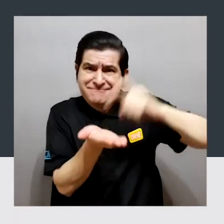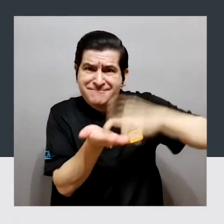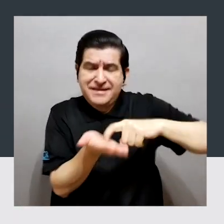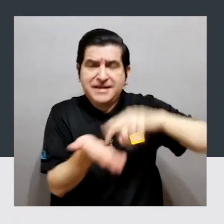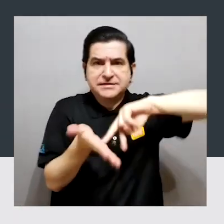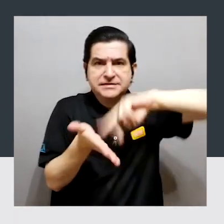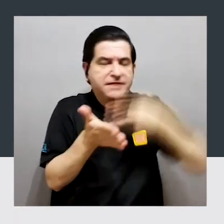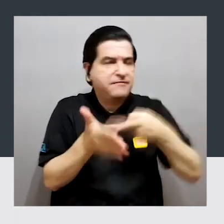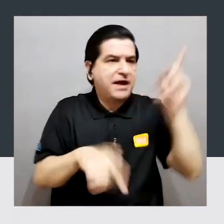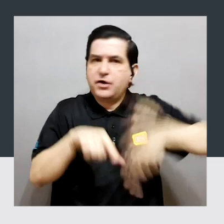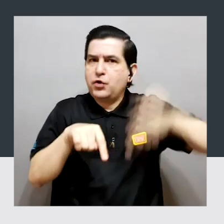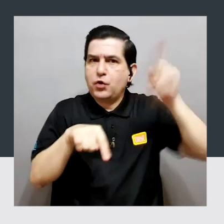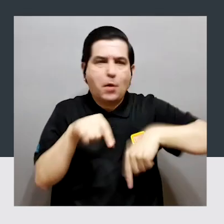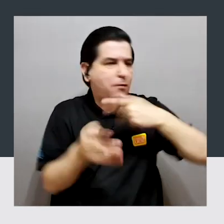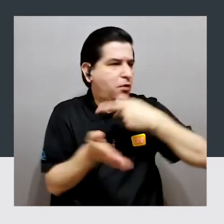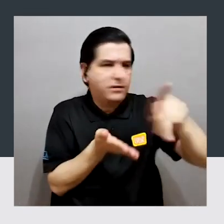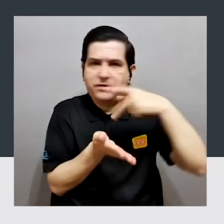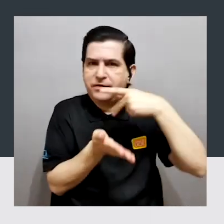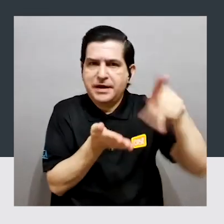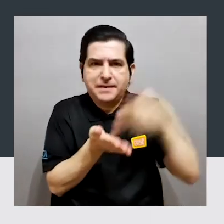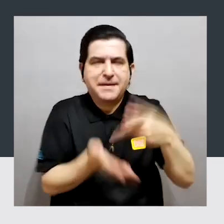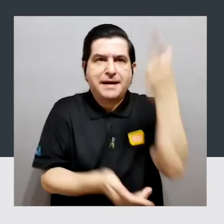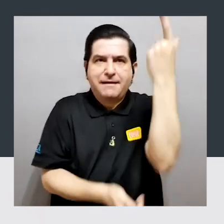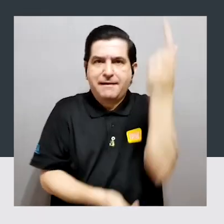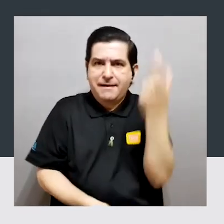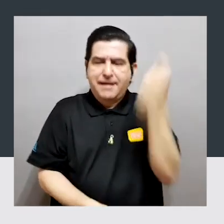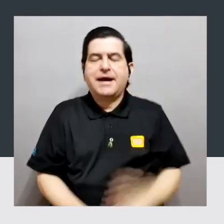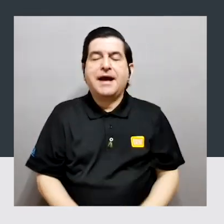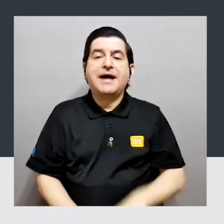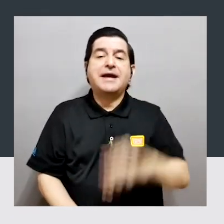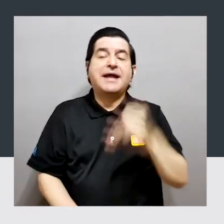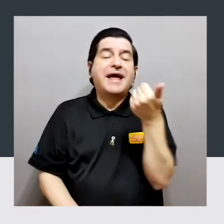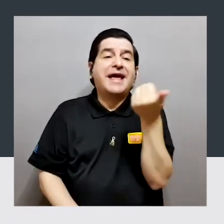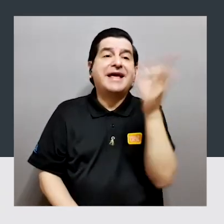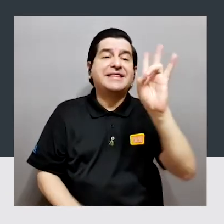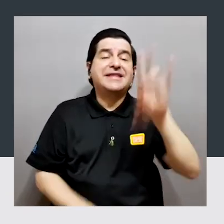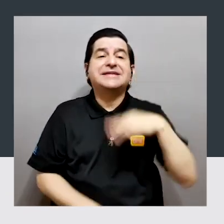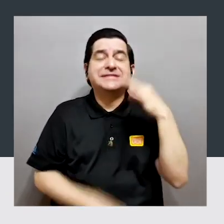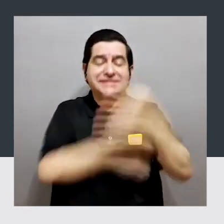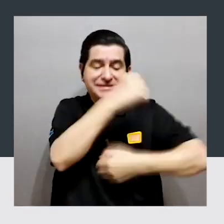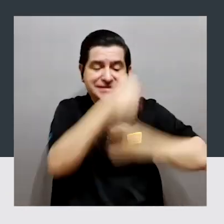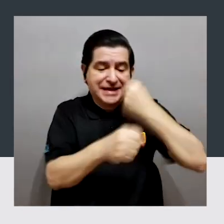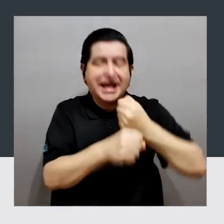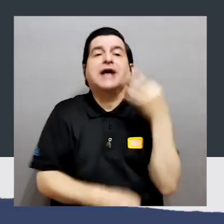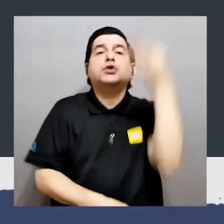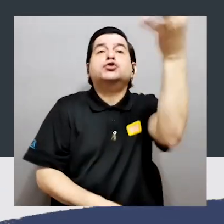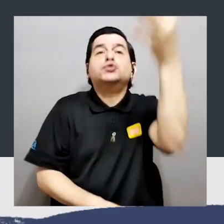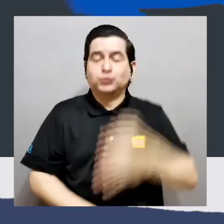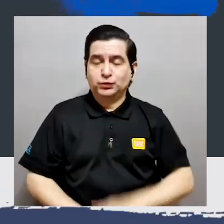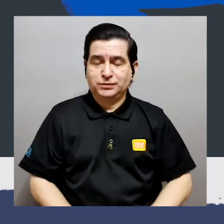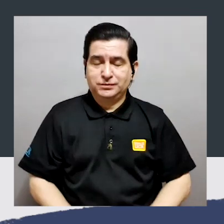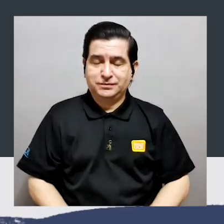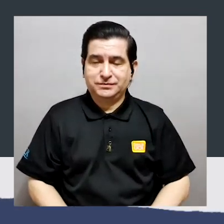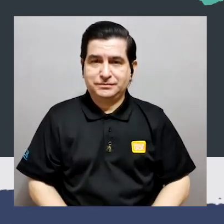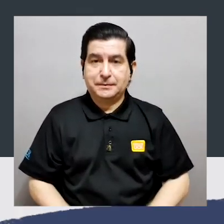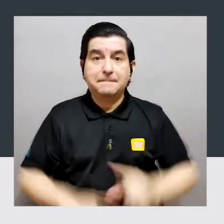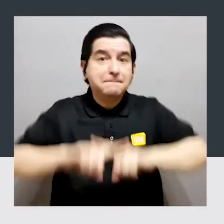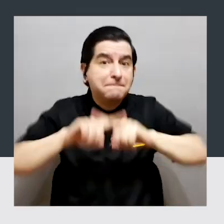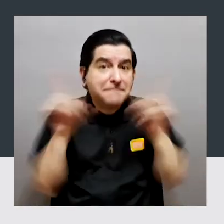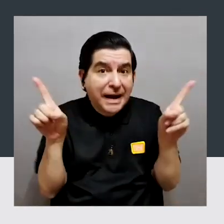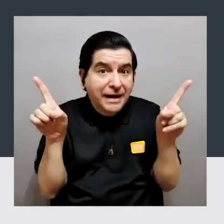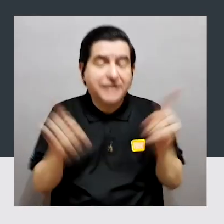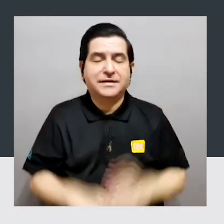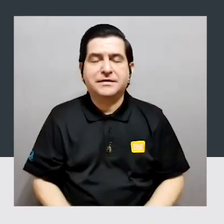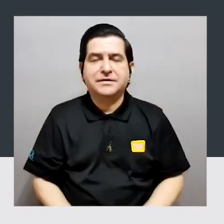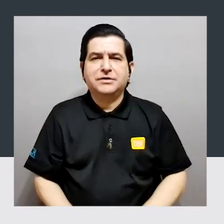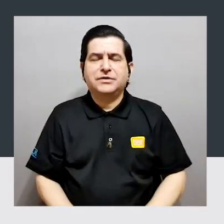traduciría en la imposibilidad de seguir pagando pensiones en apenas 17 años. No